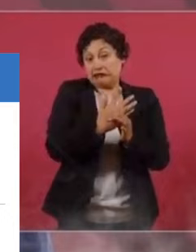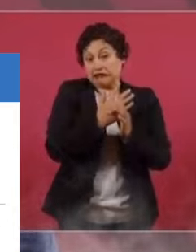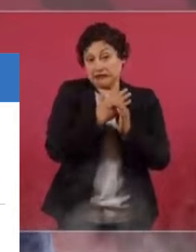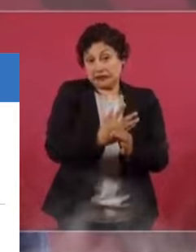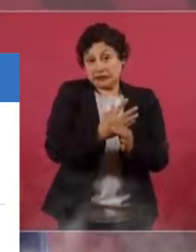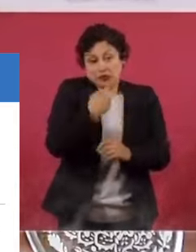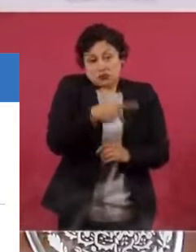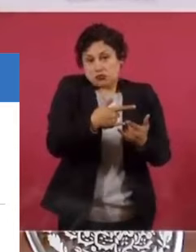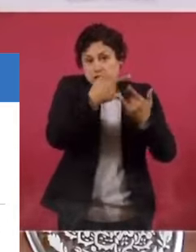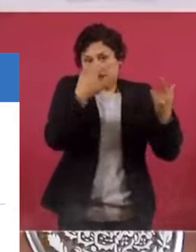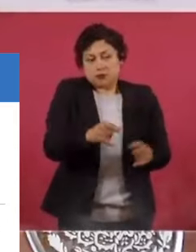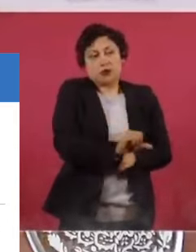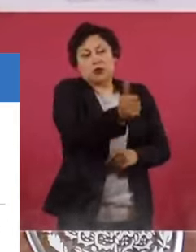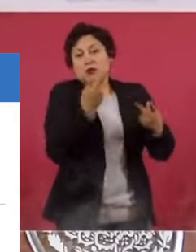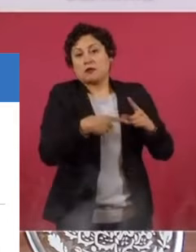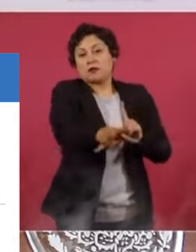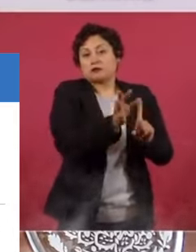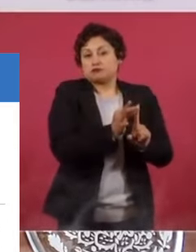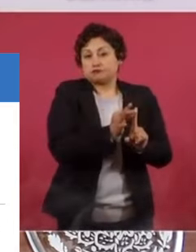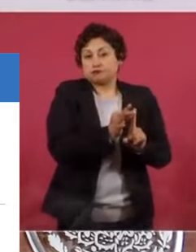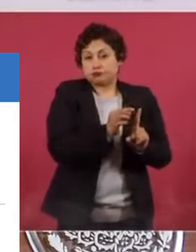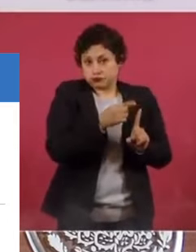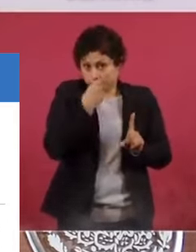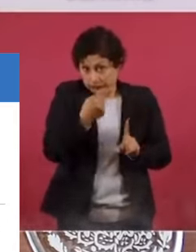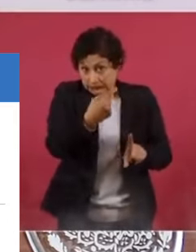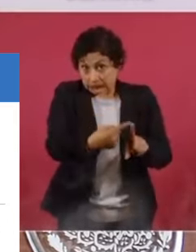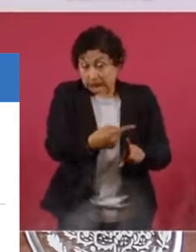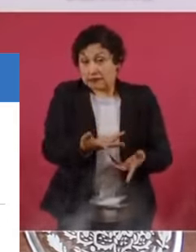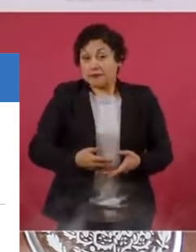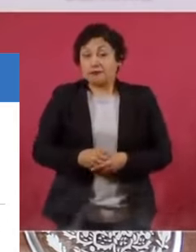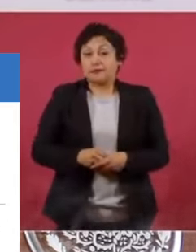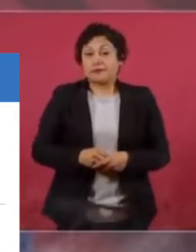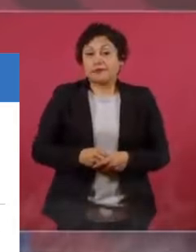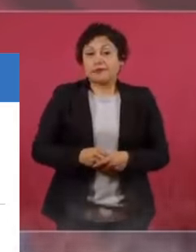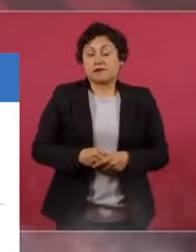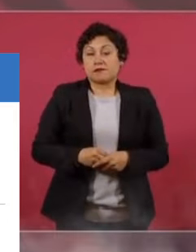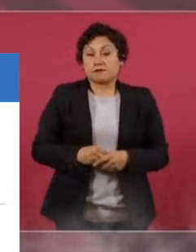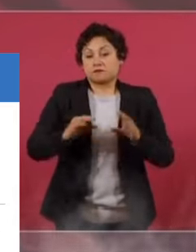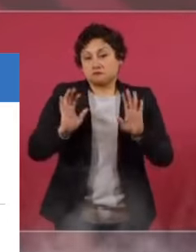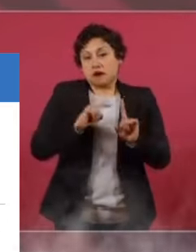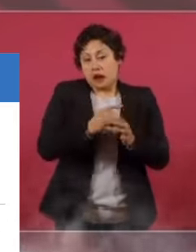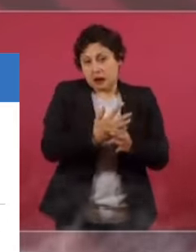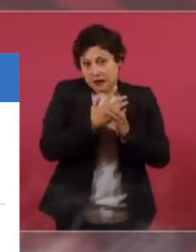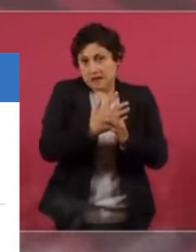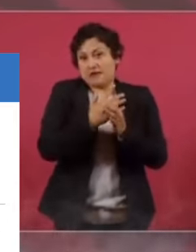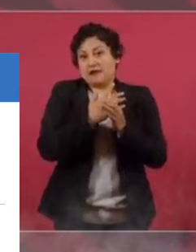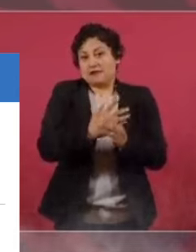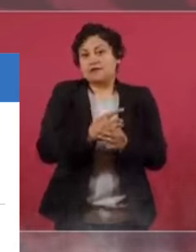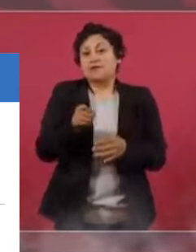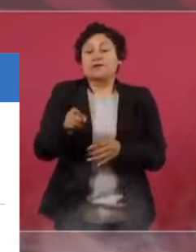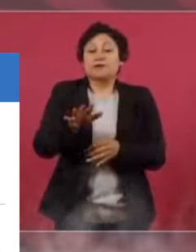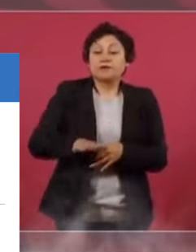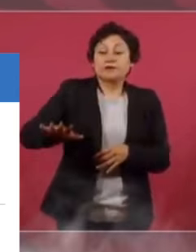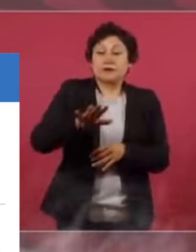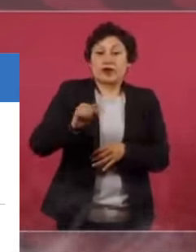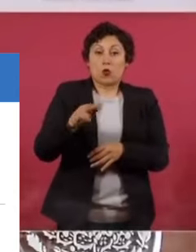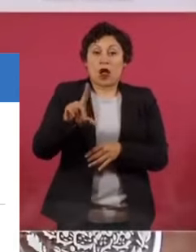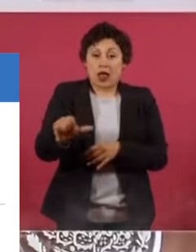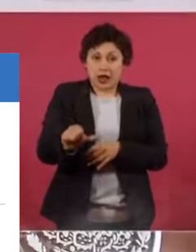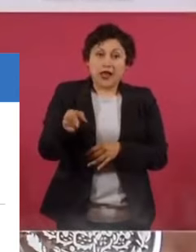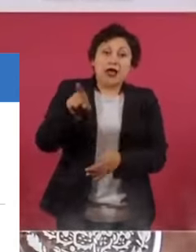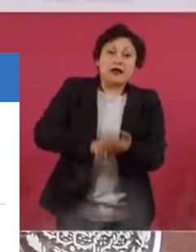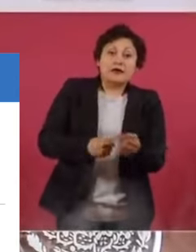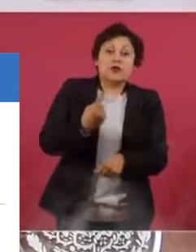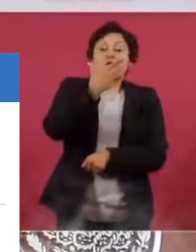esa versión. ¿Quién fue el que le dijo de que un capo famoso que operaba en Iguala dio la